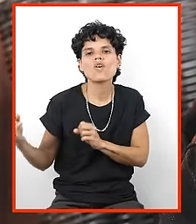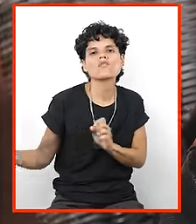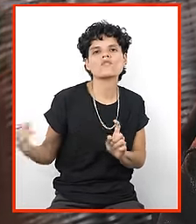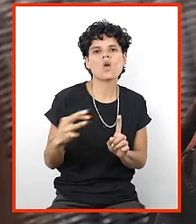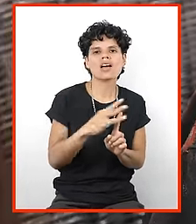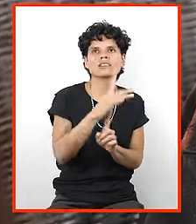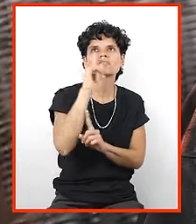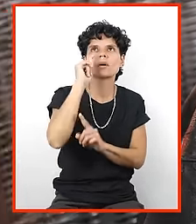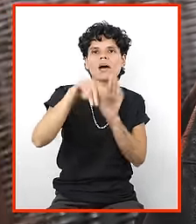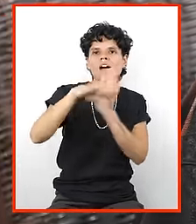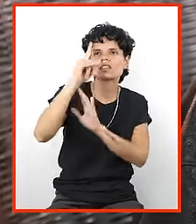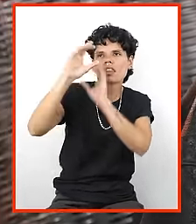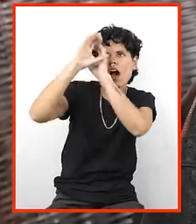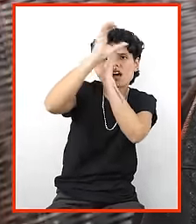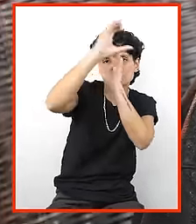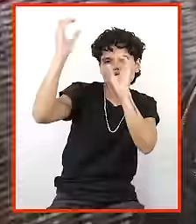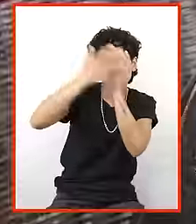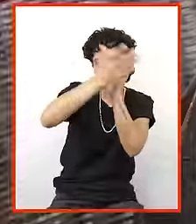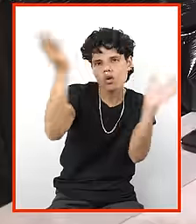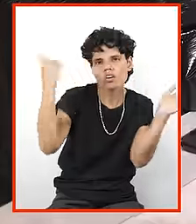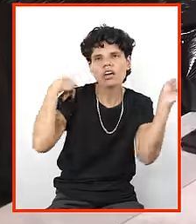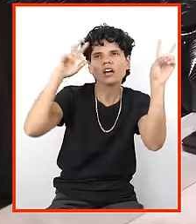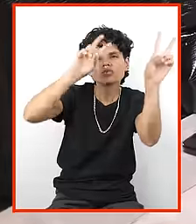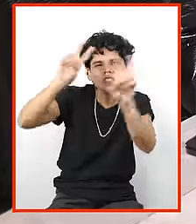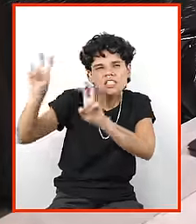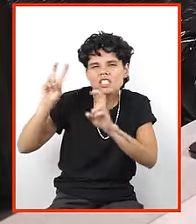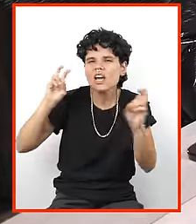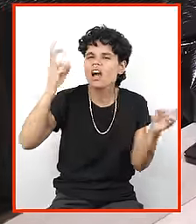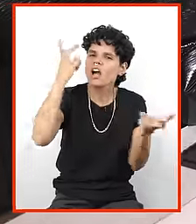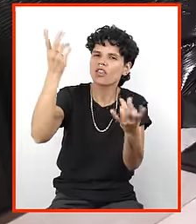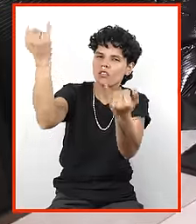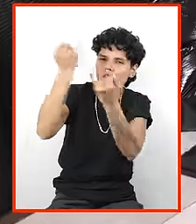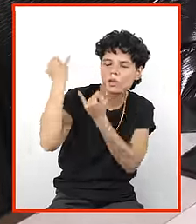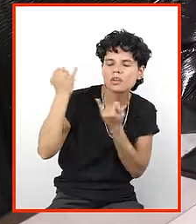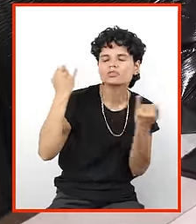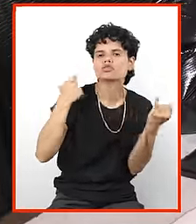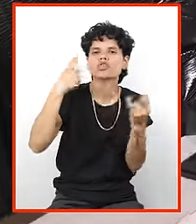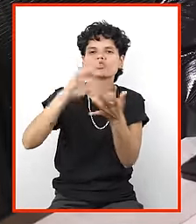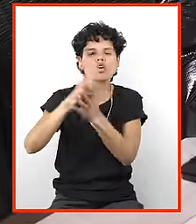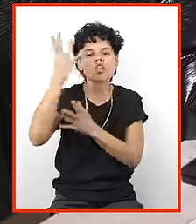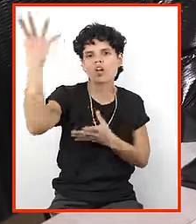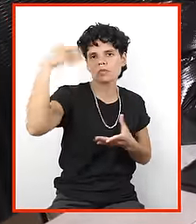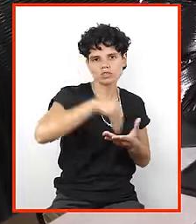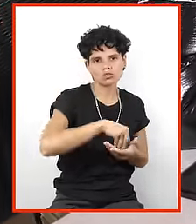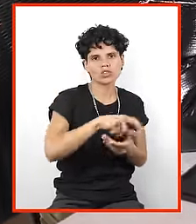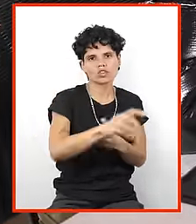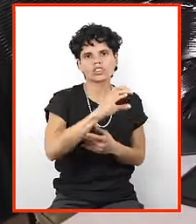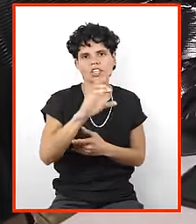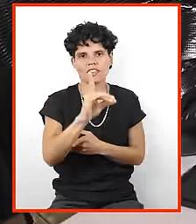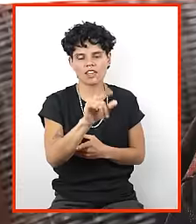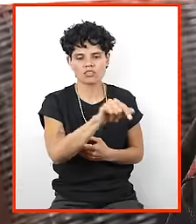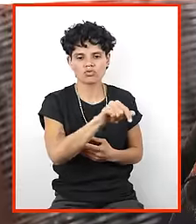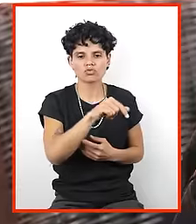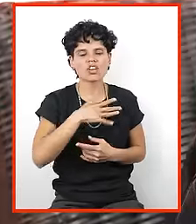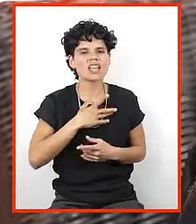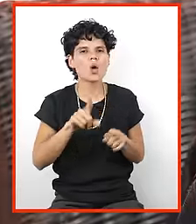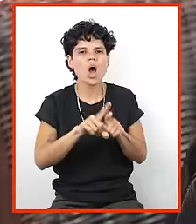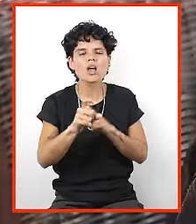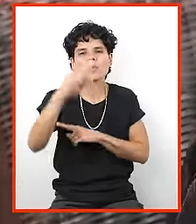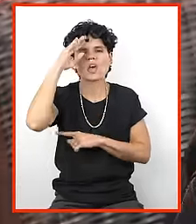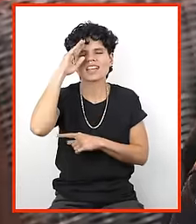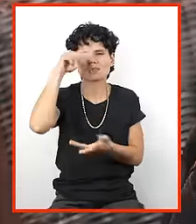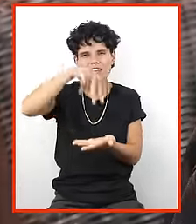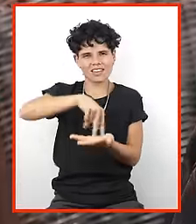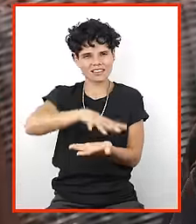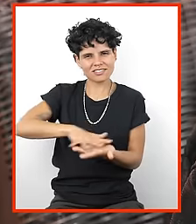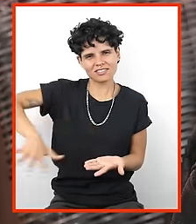de todo esto astrológico, astronómico. Entonces me encantó la idea, se me metió como de hacer una experiencia, algo